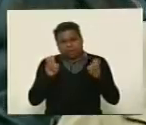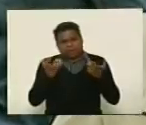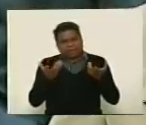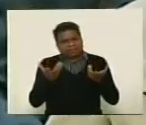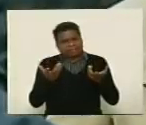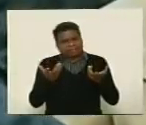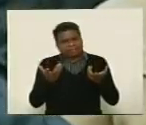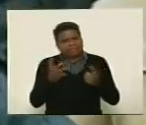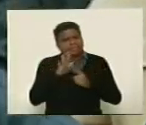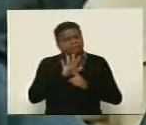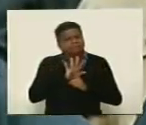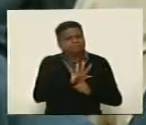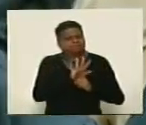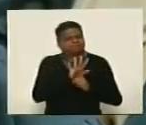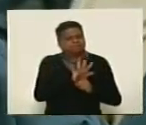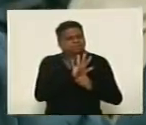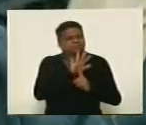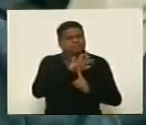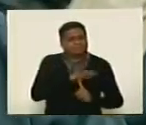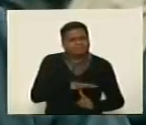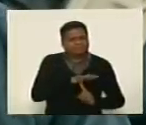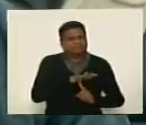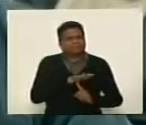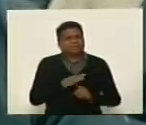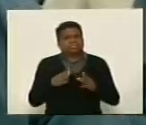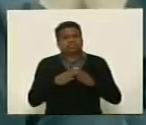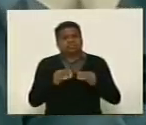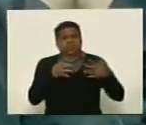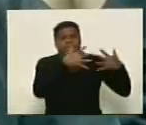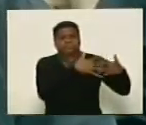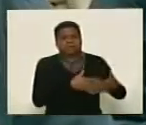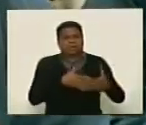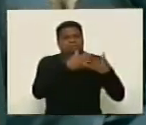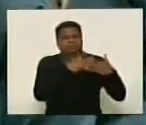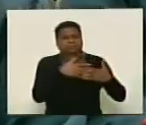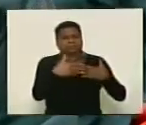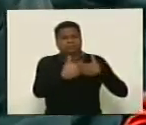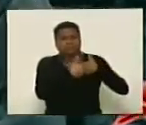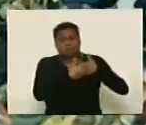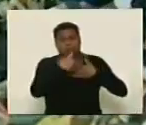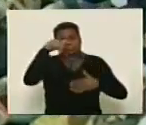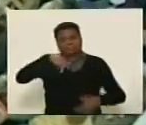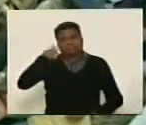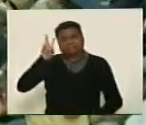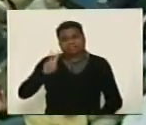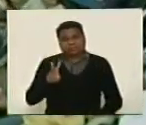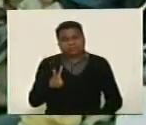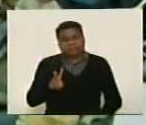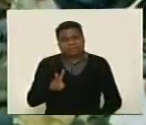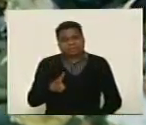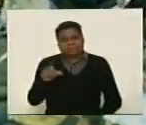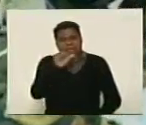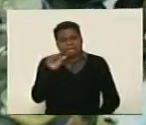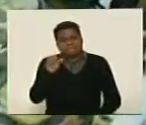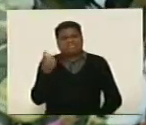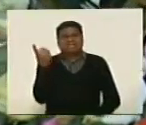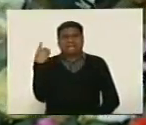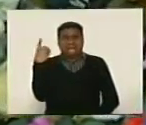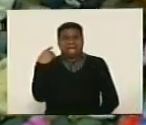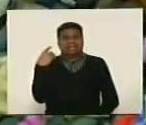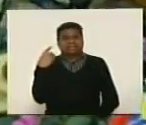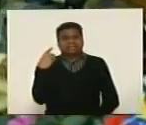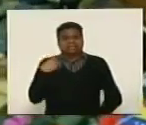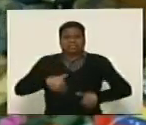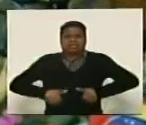supuesto, inducida desde los centros de poder. En los meses recientes hemos visto los esfuerzos que ha